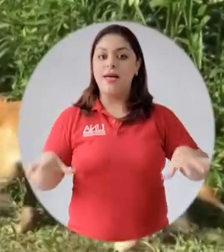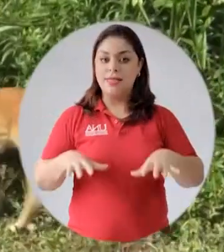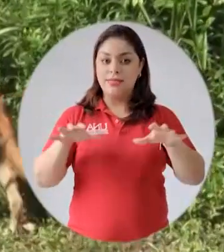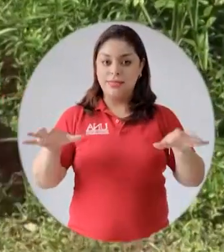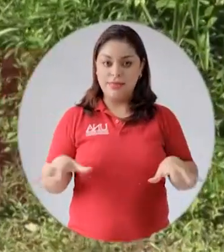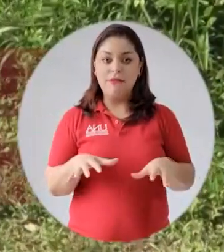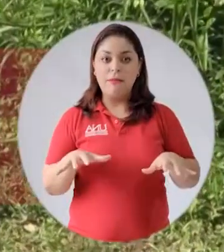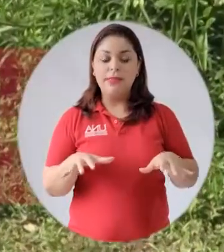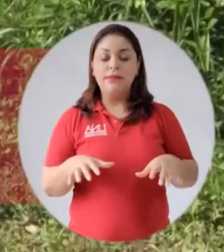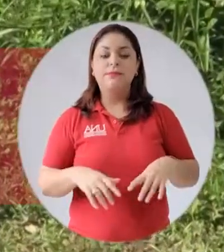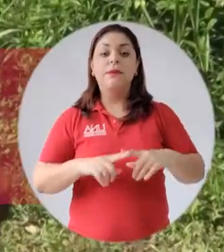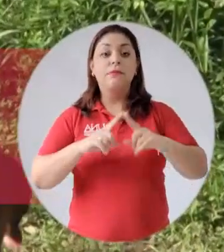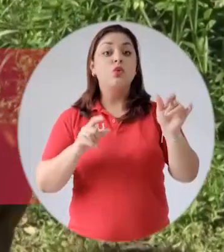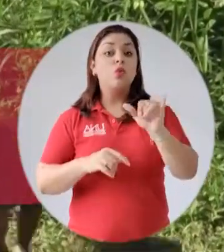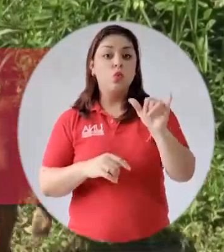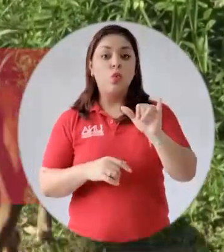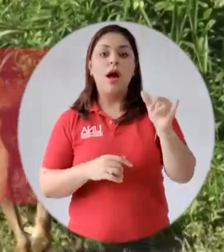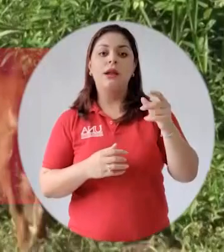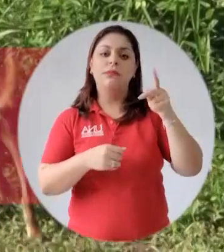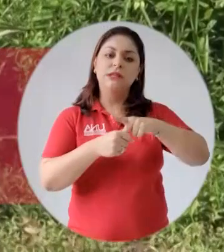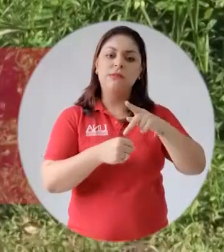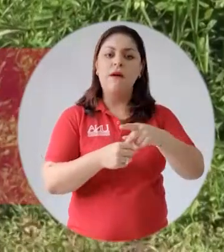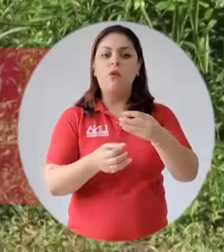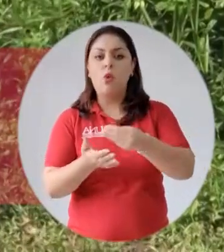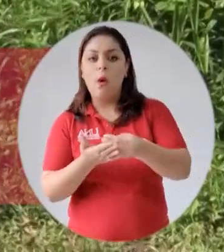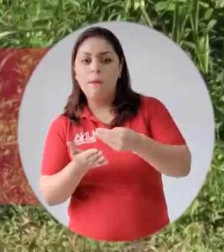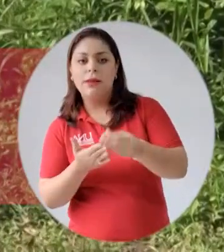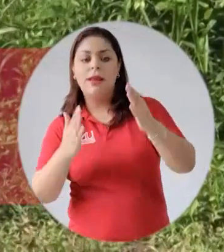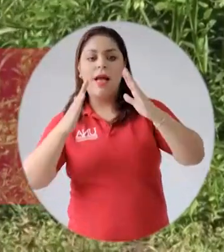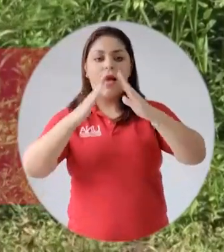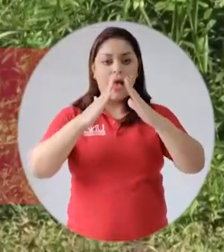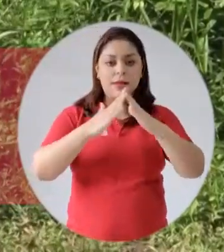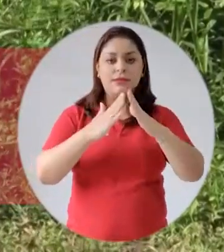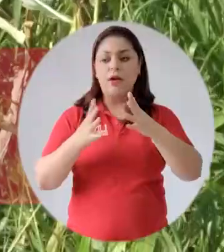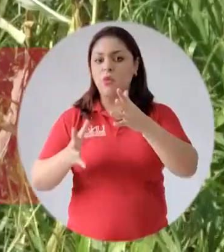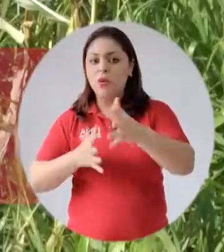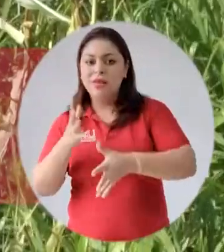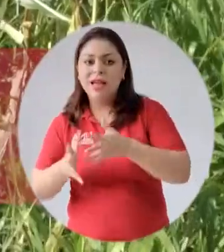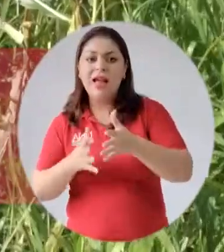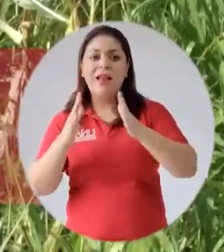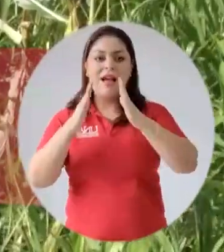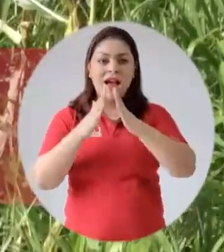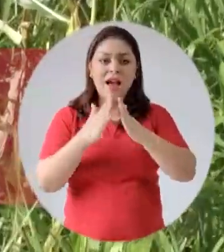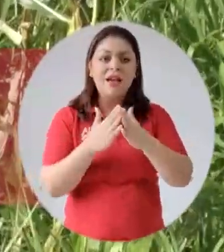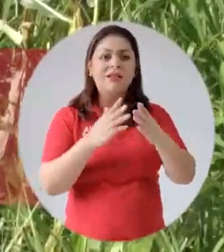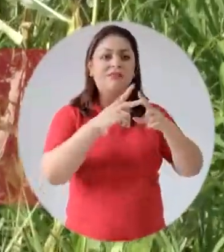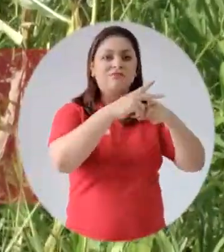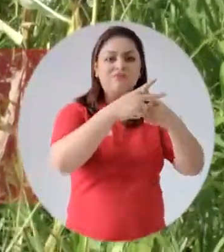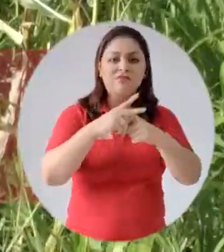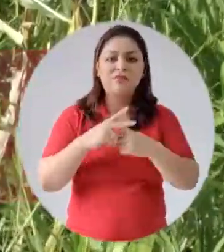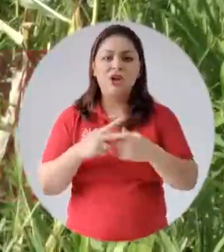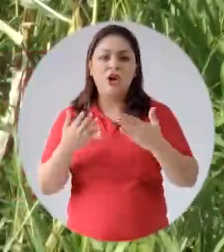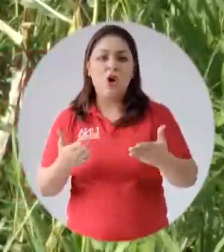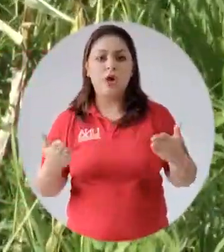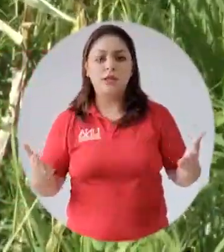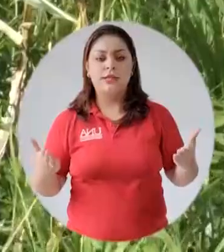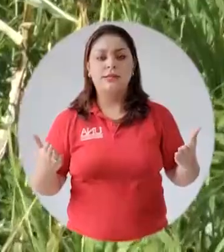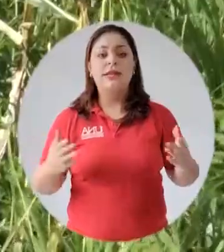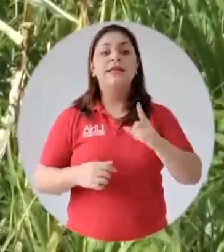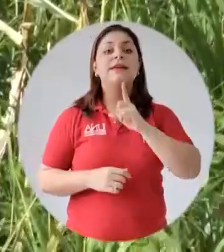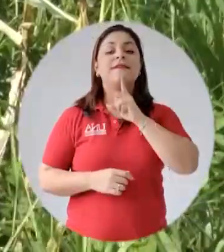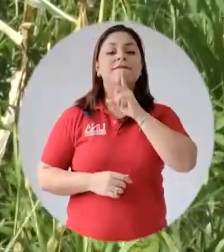esta situación no es menor, afecta definitivamente también desde mi punto de vista, desde el punto de vista de